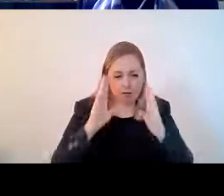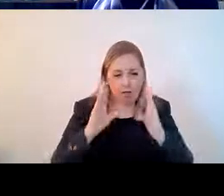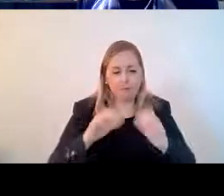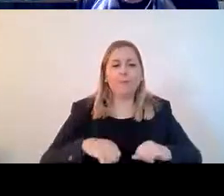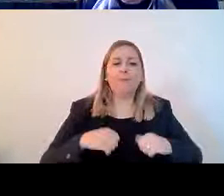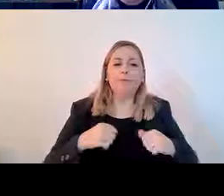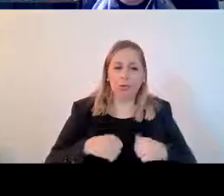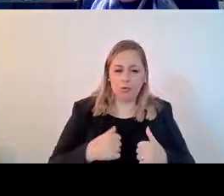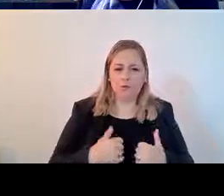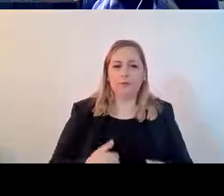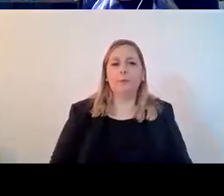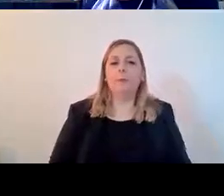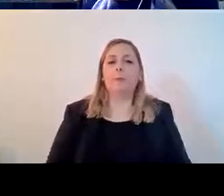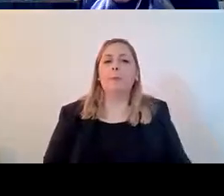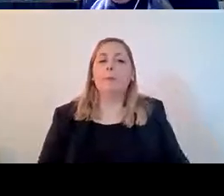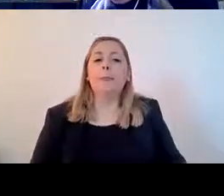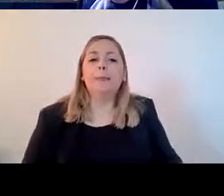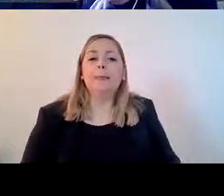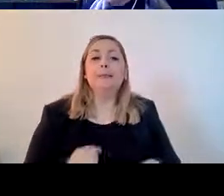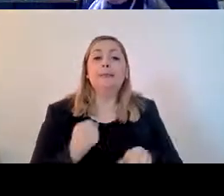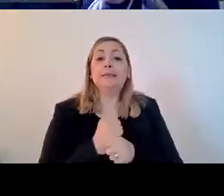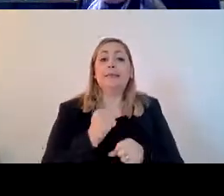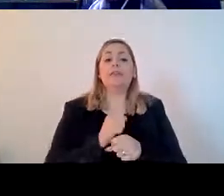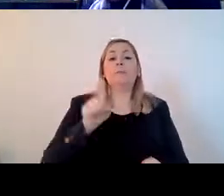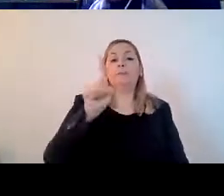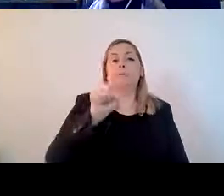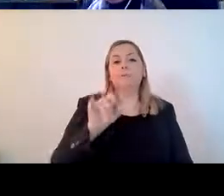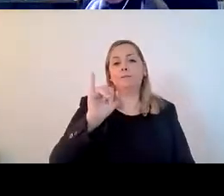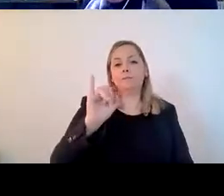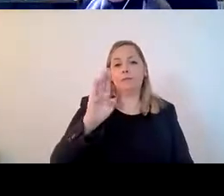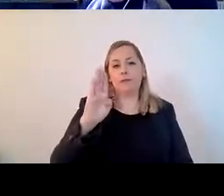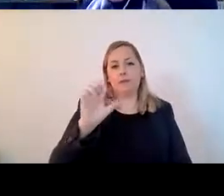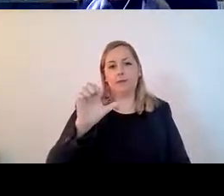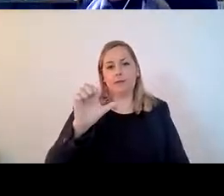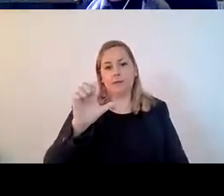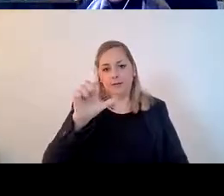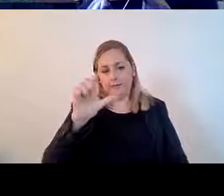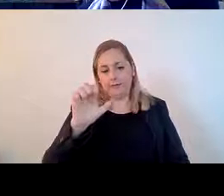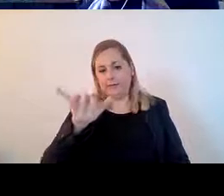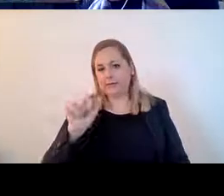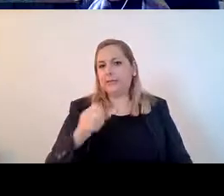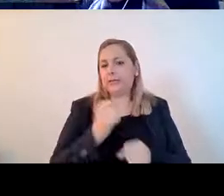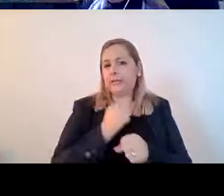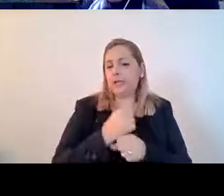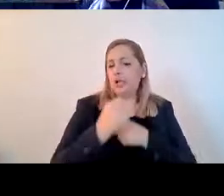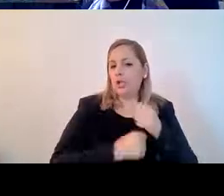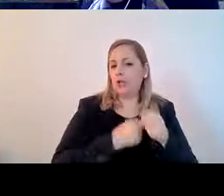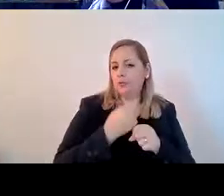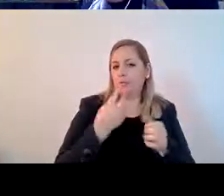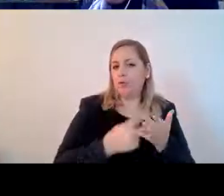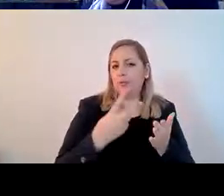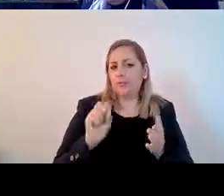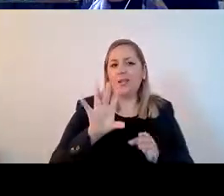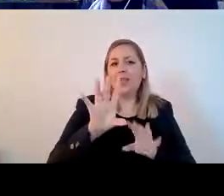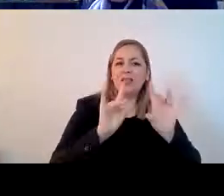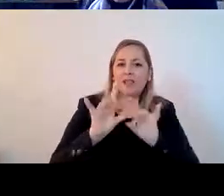los adolescentes. El trabajo de Sibley, por otra parte, el 2020, era identificar los principales problemas de los adolescentes y